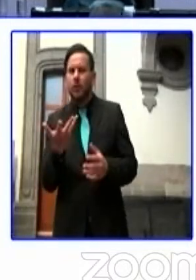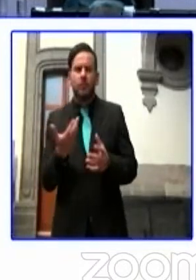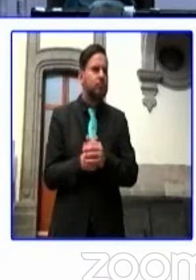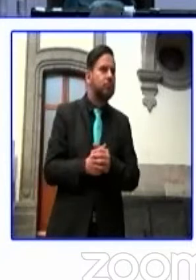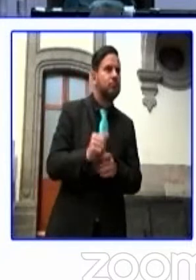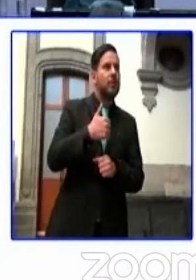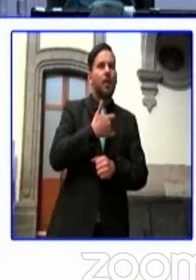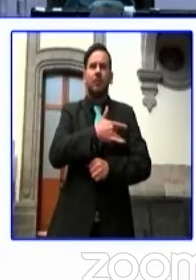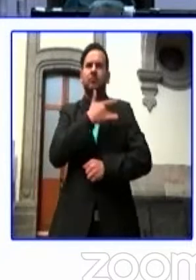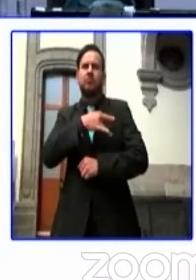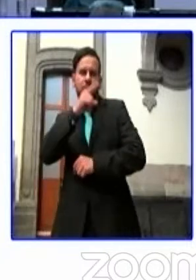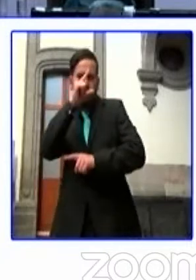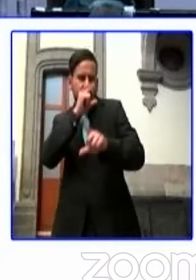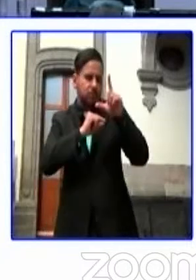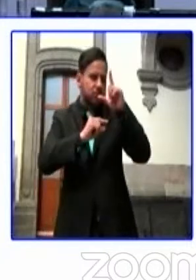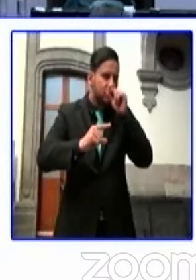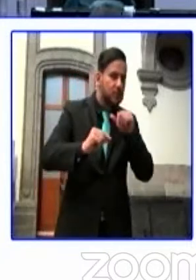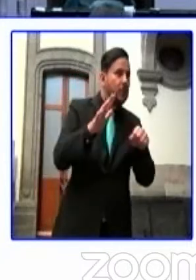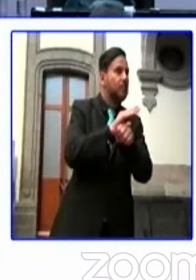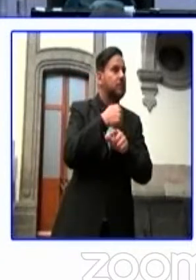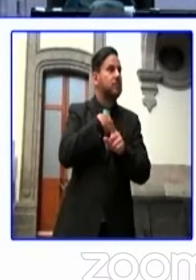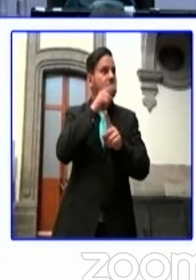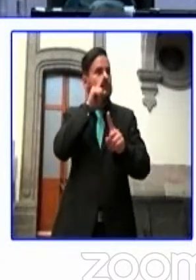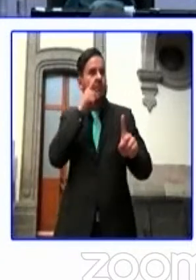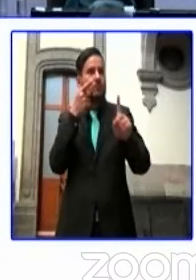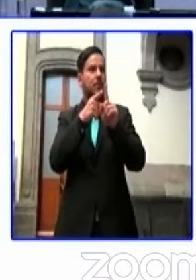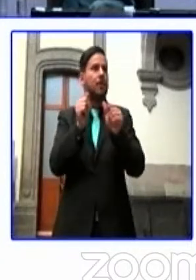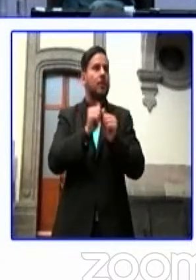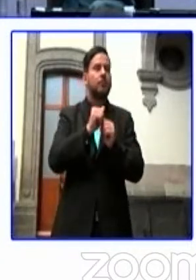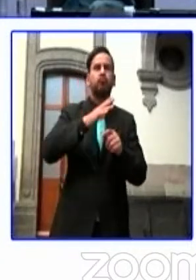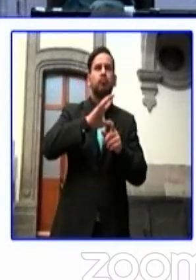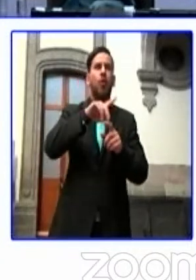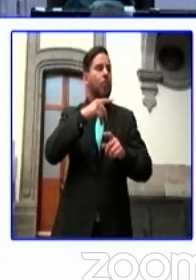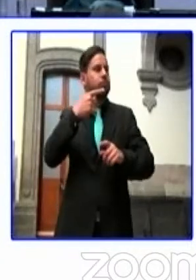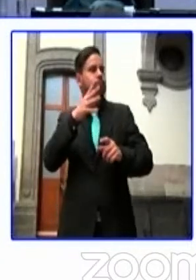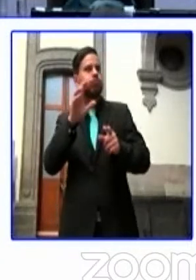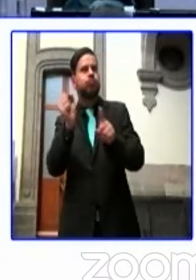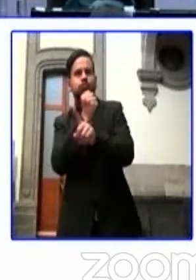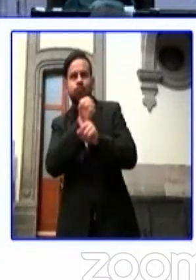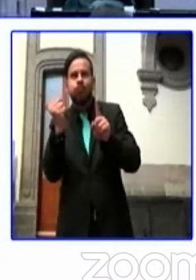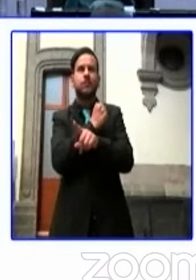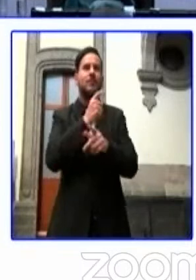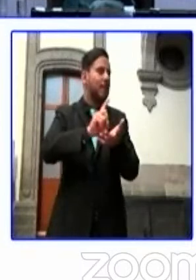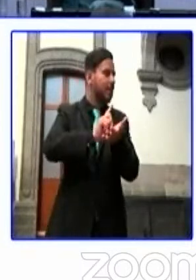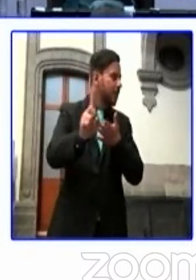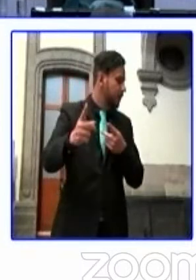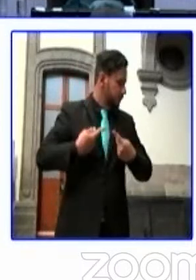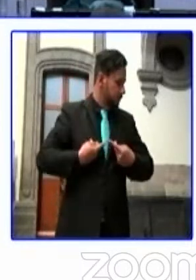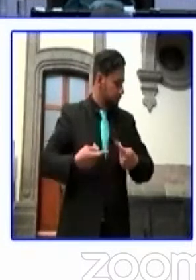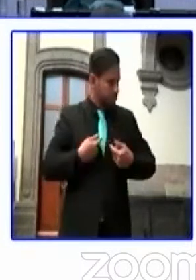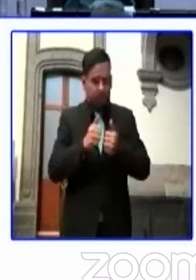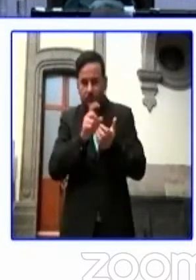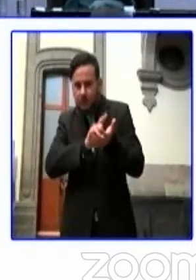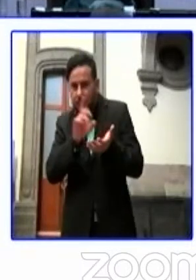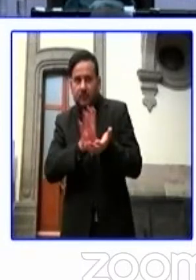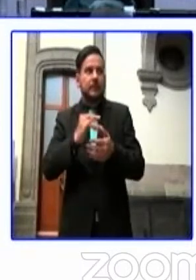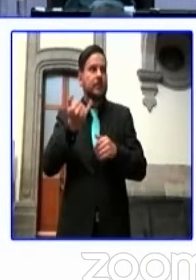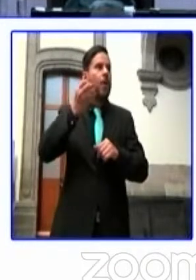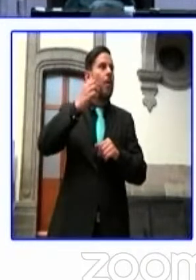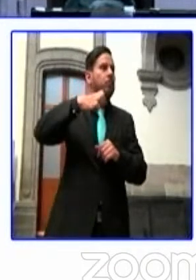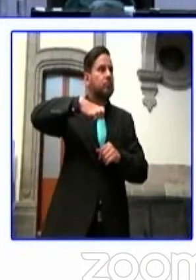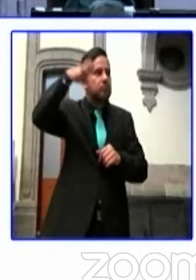desafortunadamente a quienes más se les violan sus derechos. Nos habla de niños y adolescentes con discapacidad y de personas mayores